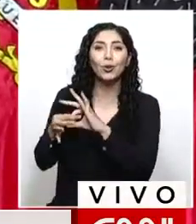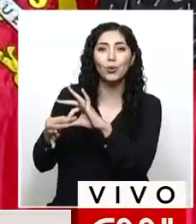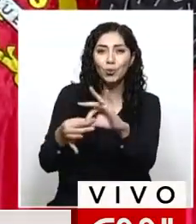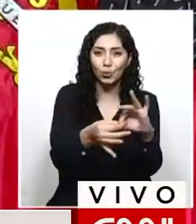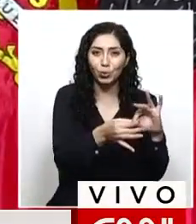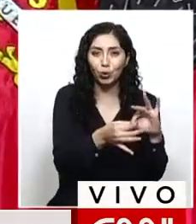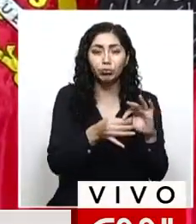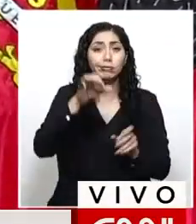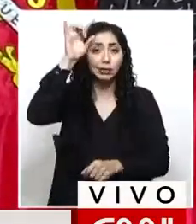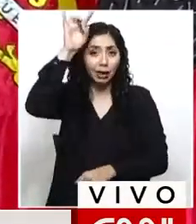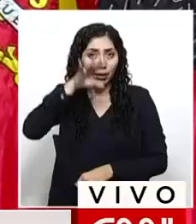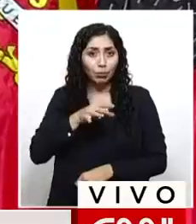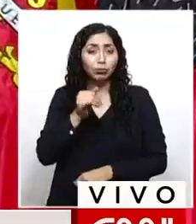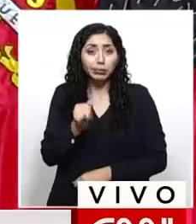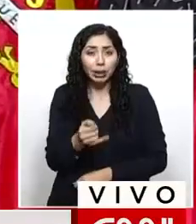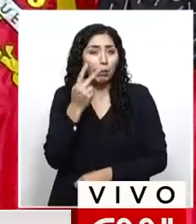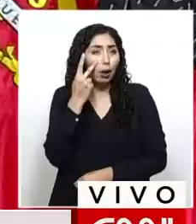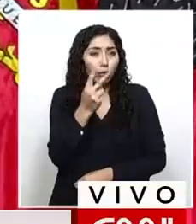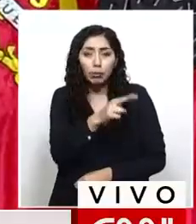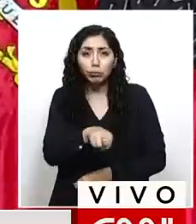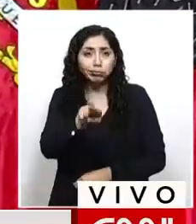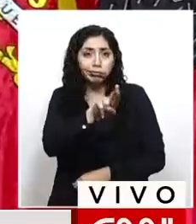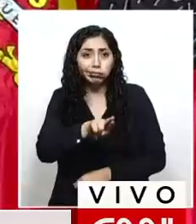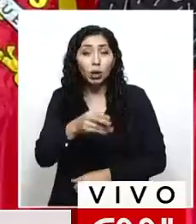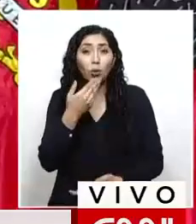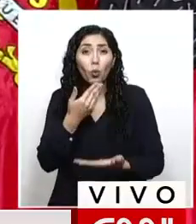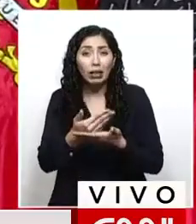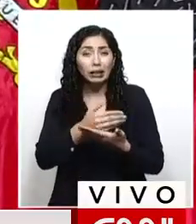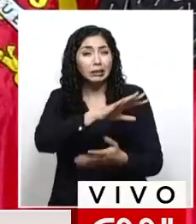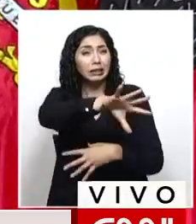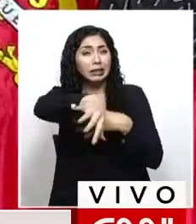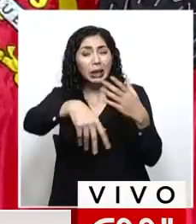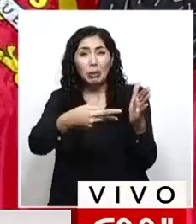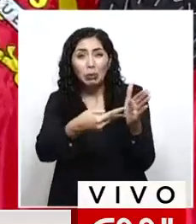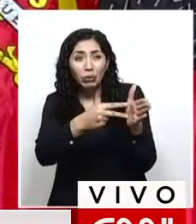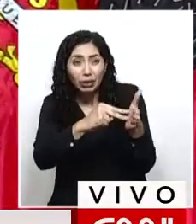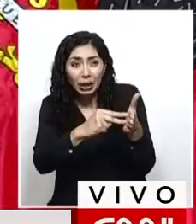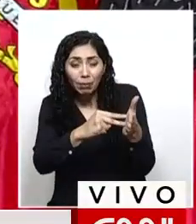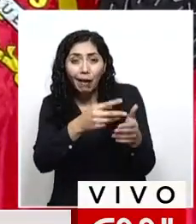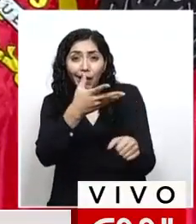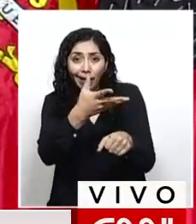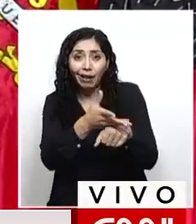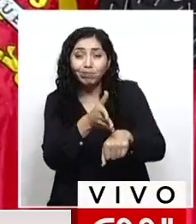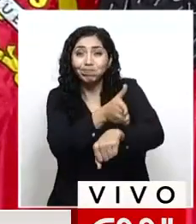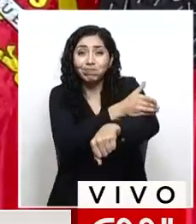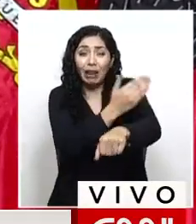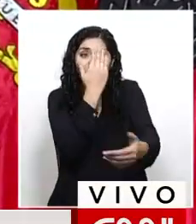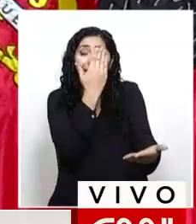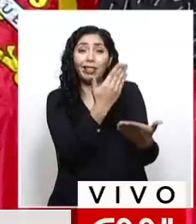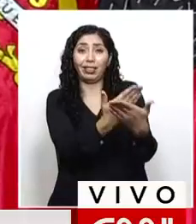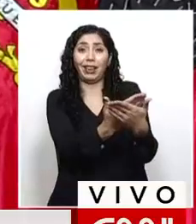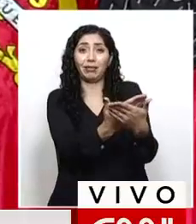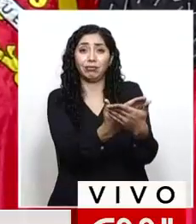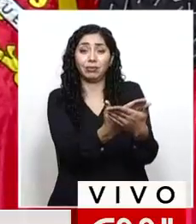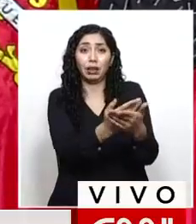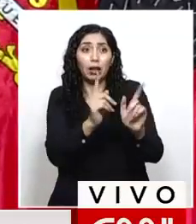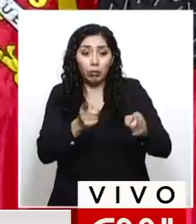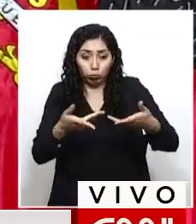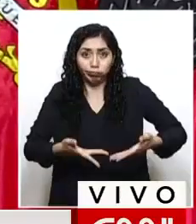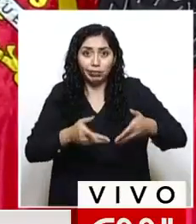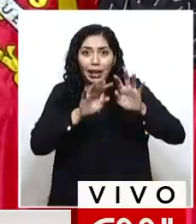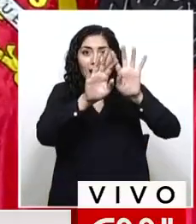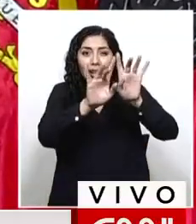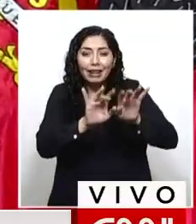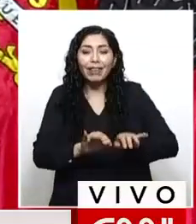lo vemos una y otra vez frente a grandes catástrofes que nos ha tocado enfrentar. Nos ha tocado escribir este texto